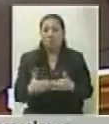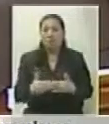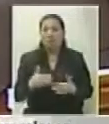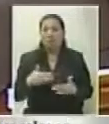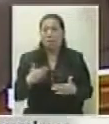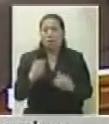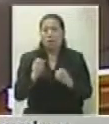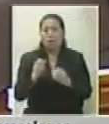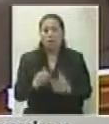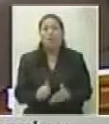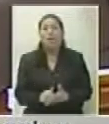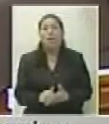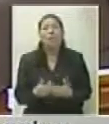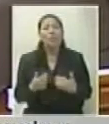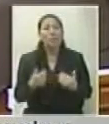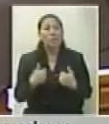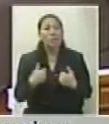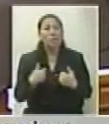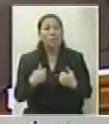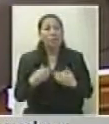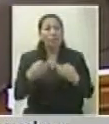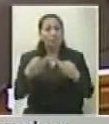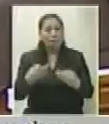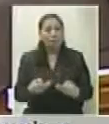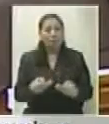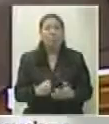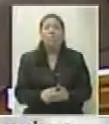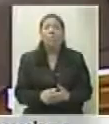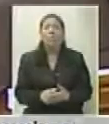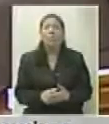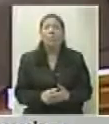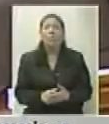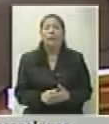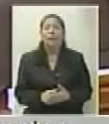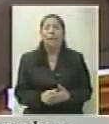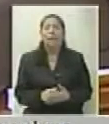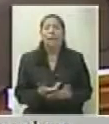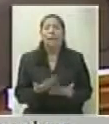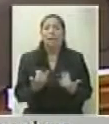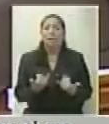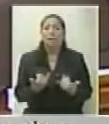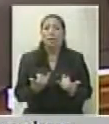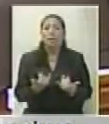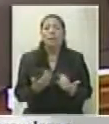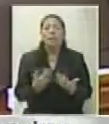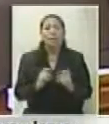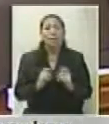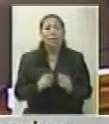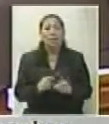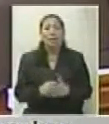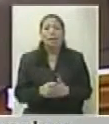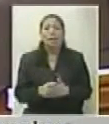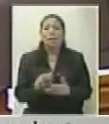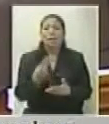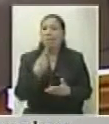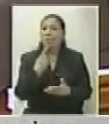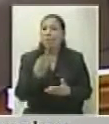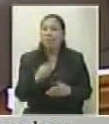ser condenados, tengan una sentencia firme, consentida o ejecutoriada, y en ese fallo que les dicten, ahí